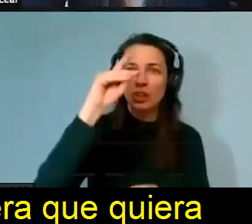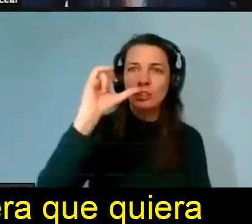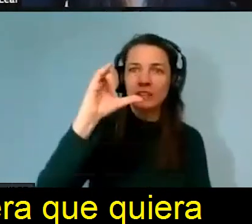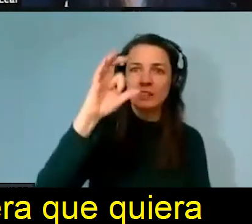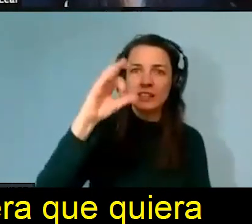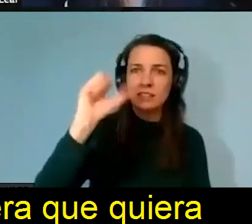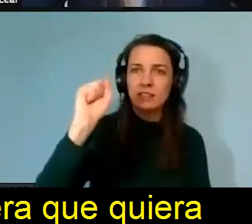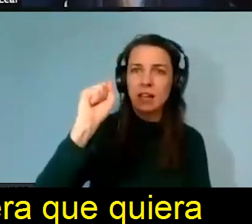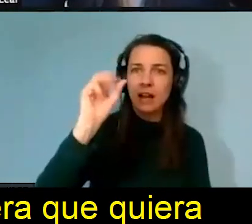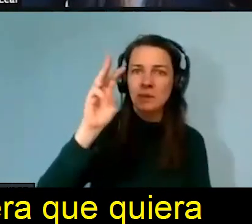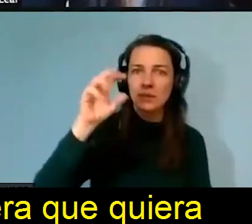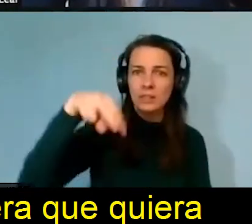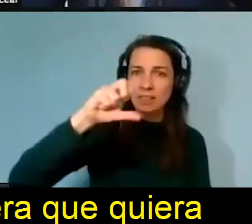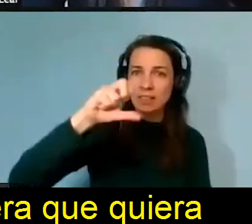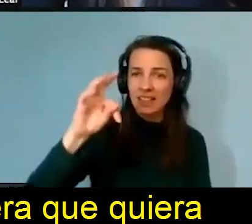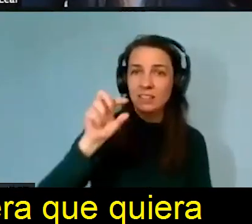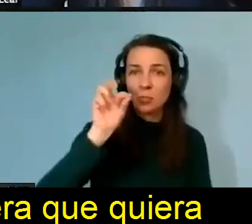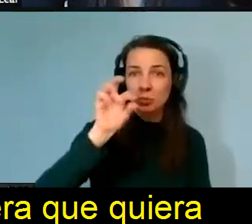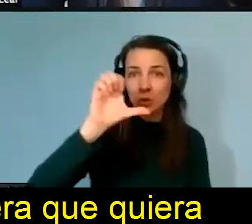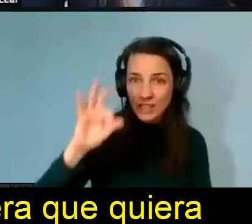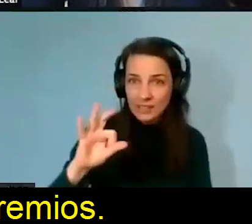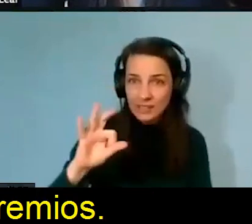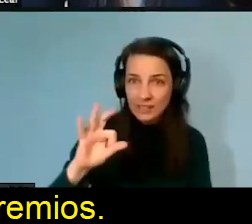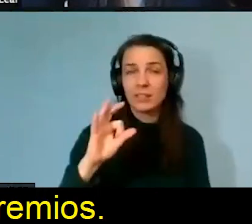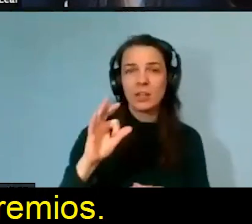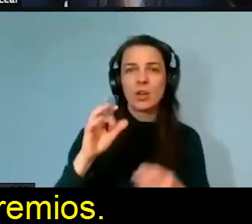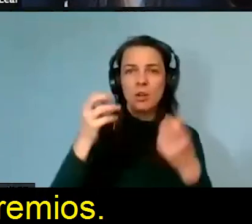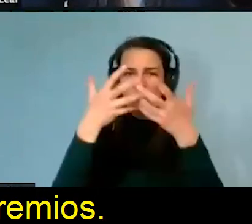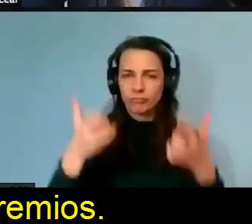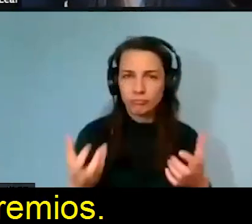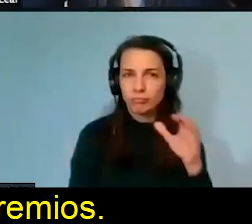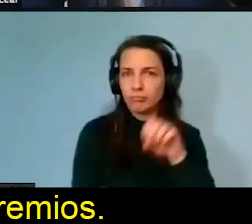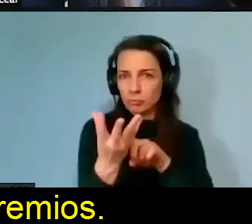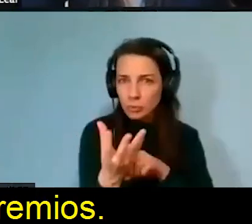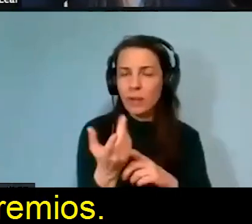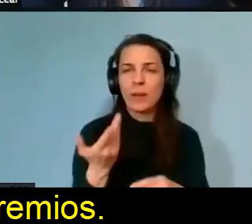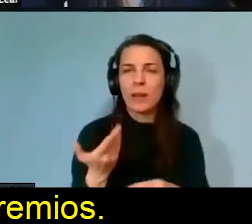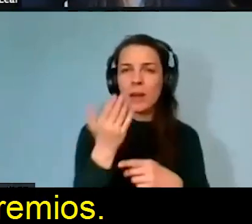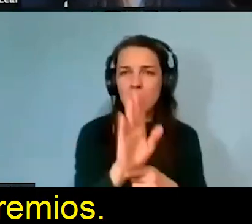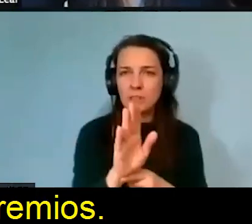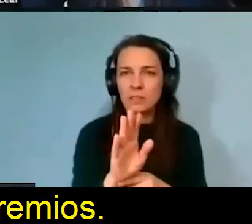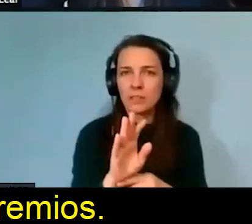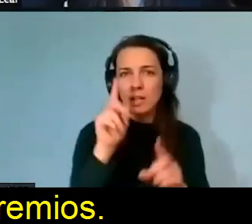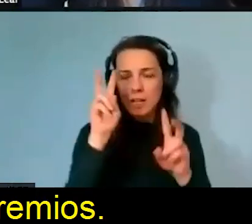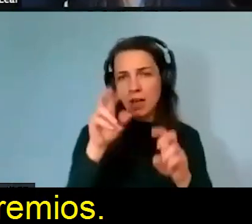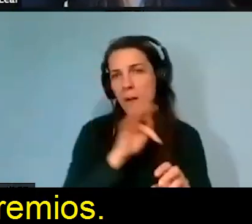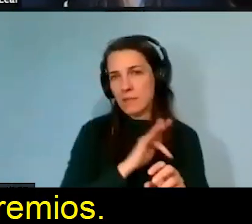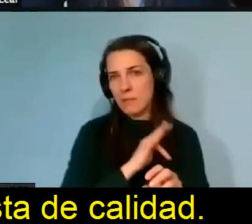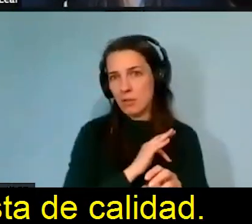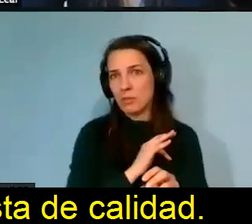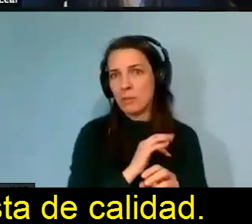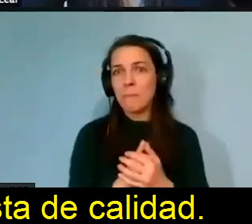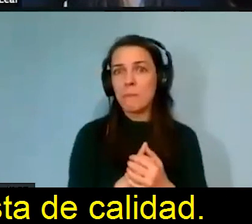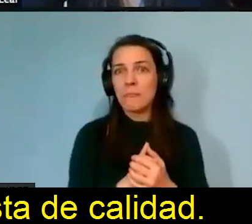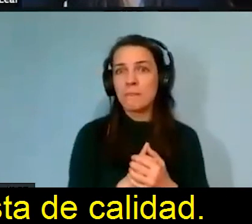discapnet.es puede subir su formulario, su aplicación para presentarse a los premios.